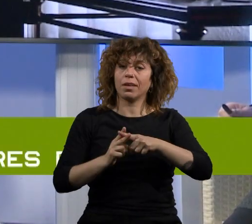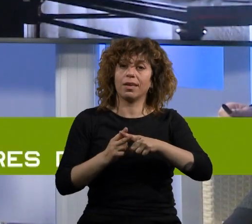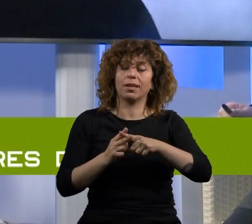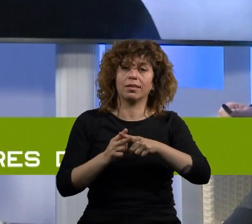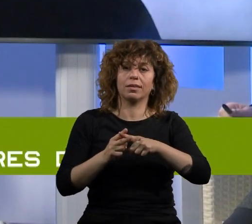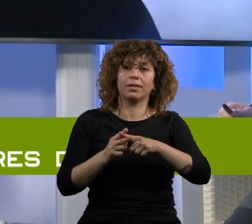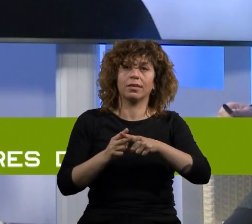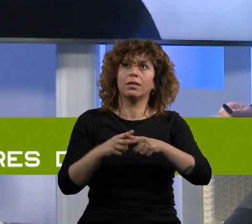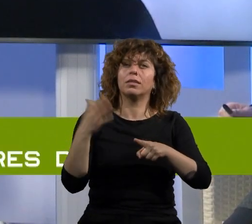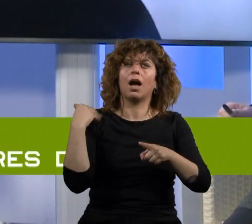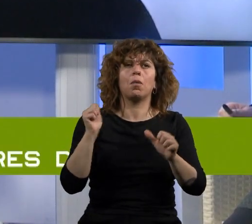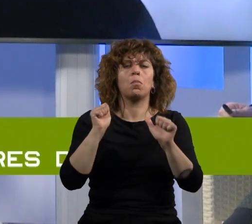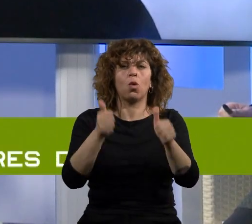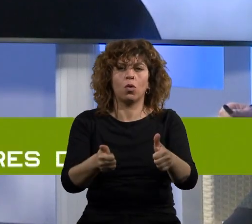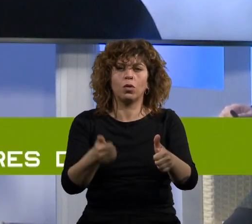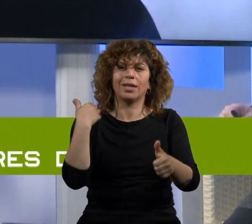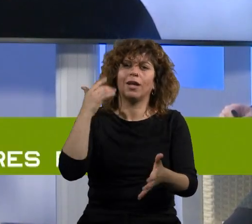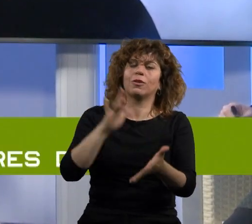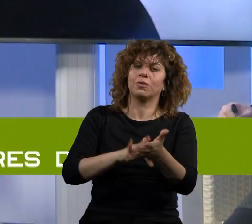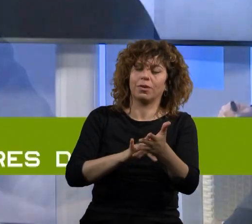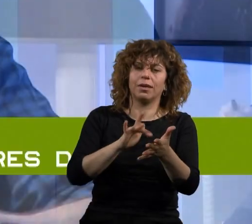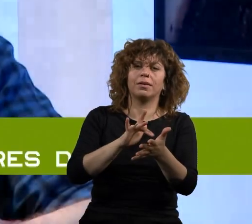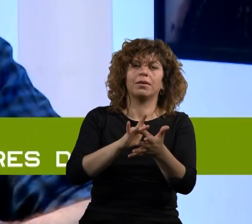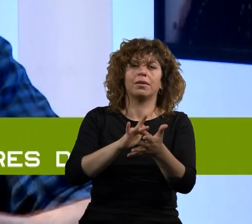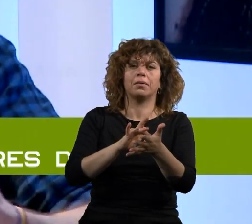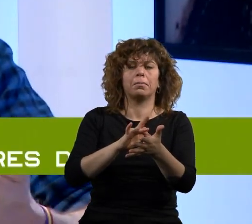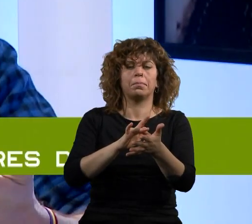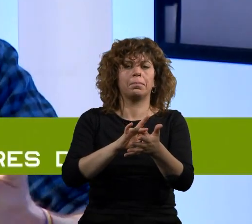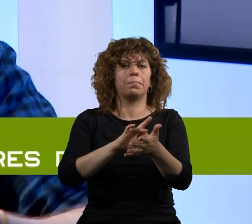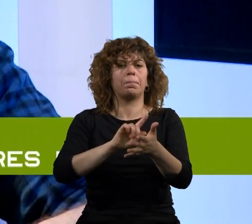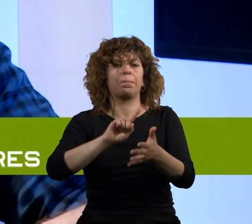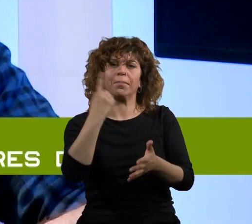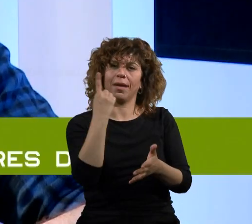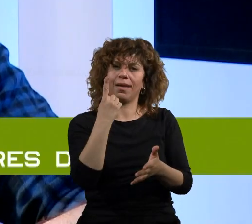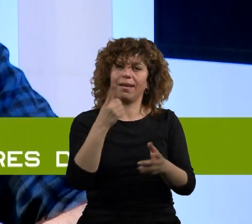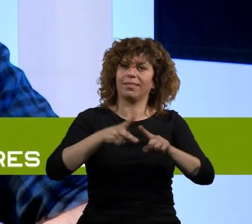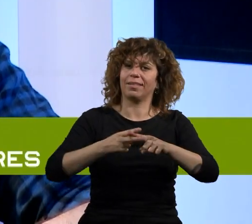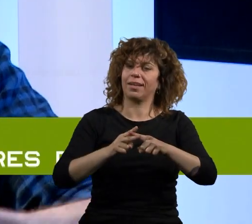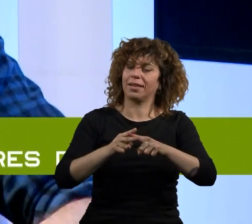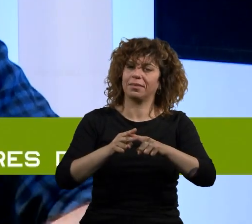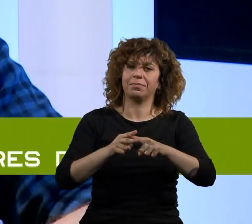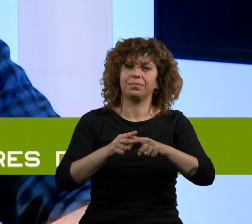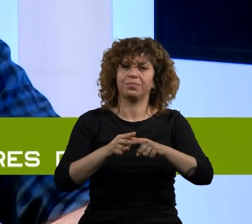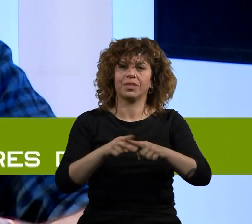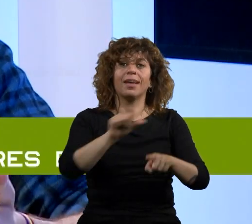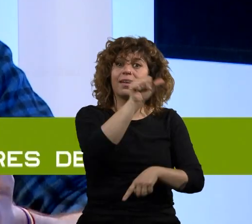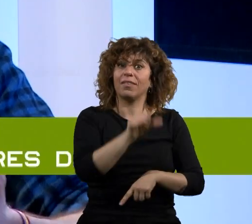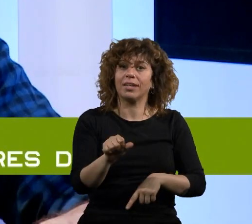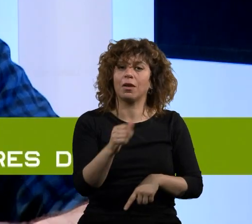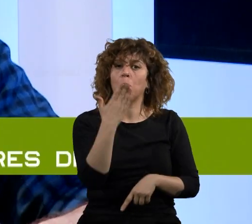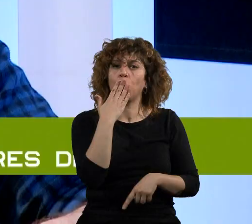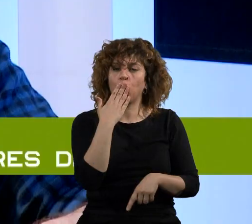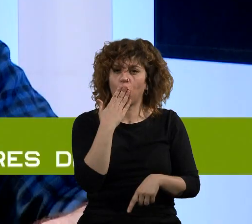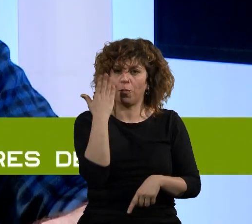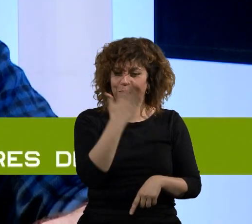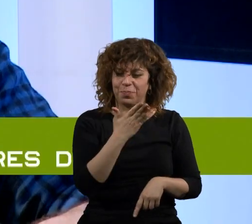que ya ha empezado a hacerlo, ya hemos hecho el primer prototipo, digamos, que le hicimos en Navarrete el Mudo.